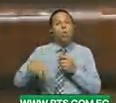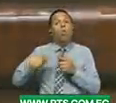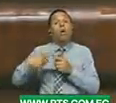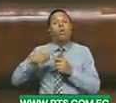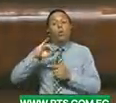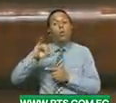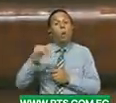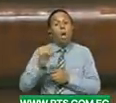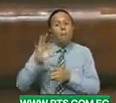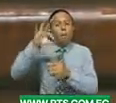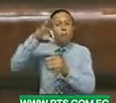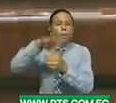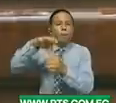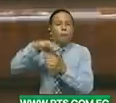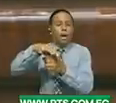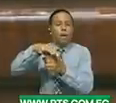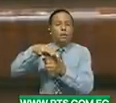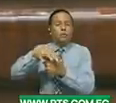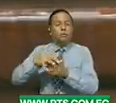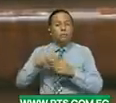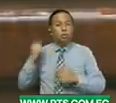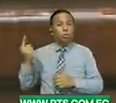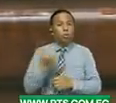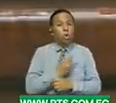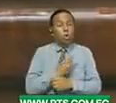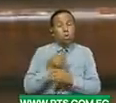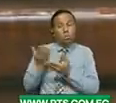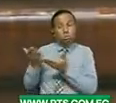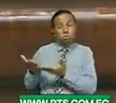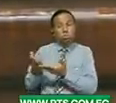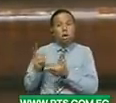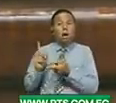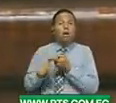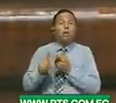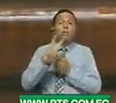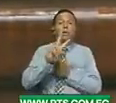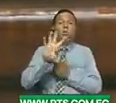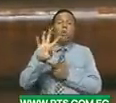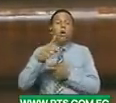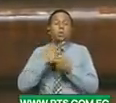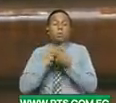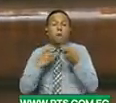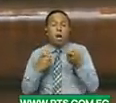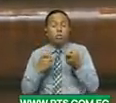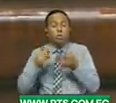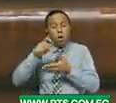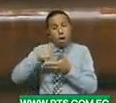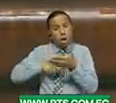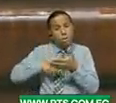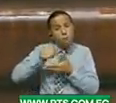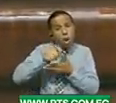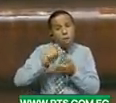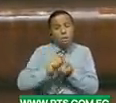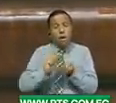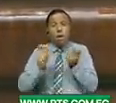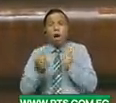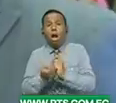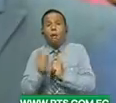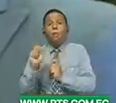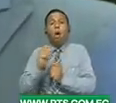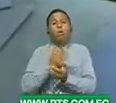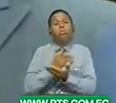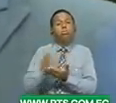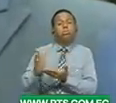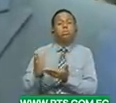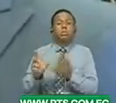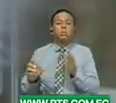Esta legislatura tiene hasta el 24 de marzo para aprobar, modificar o negar el proyecto de ley. Desde